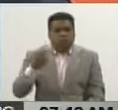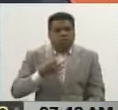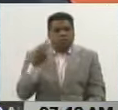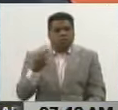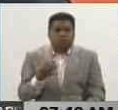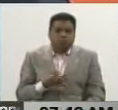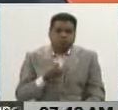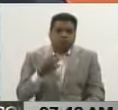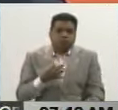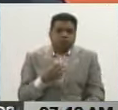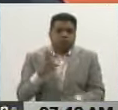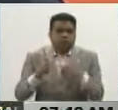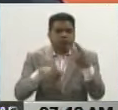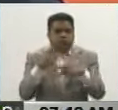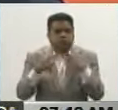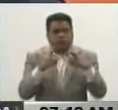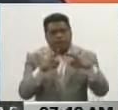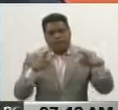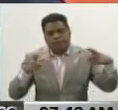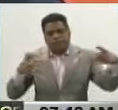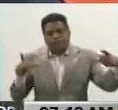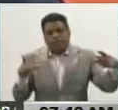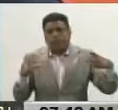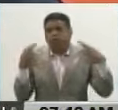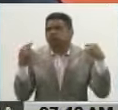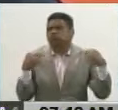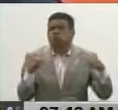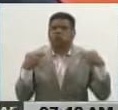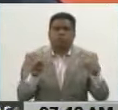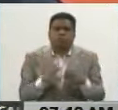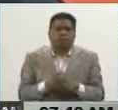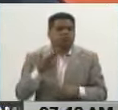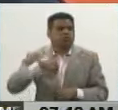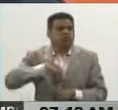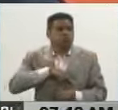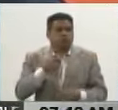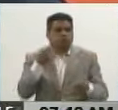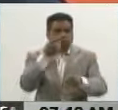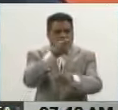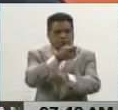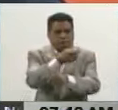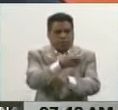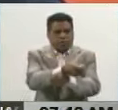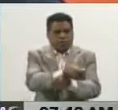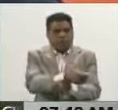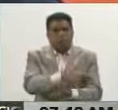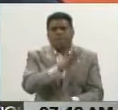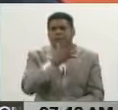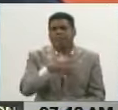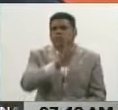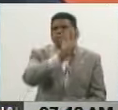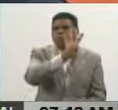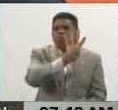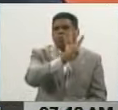proceso natural de crecimiento de la matrícula. Nosotros egresamos este año escolar cerca de 400.000 bachilleres que